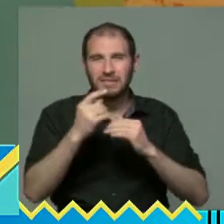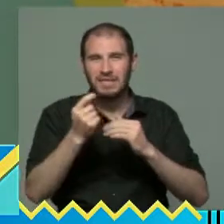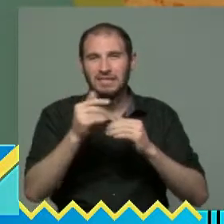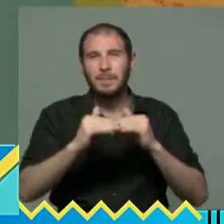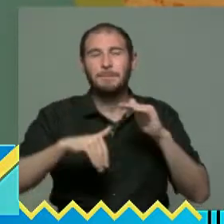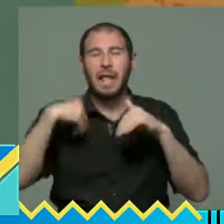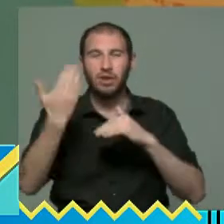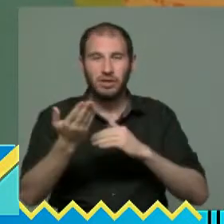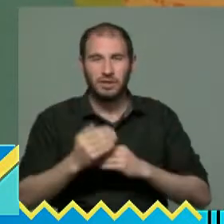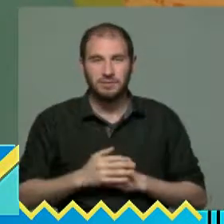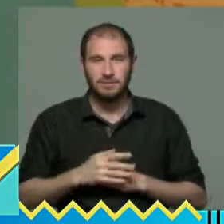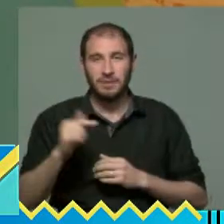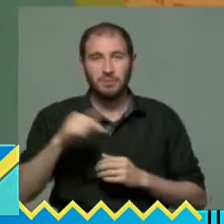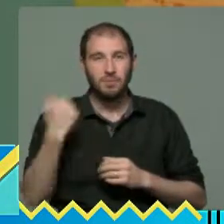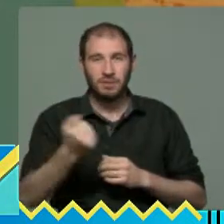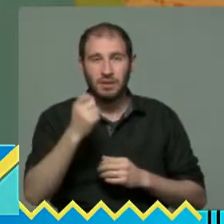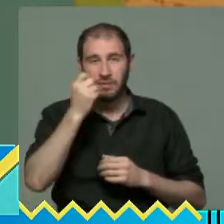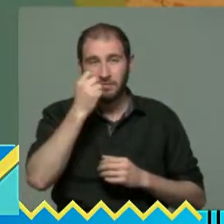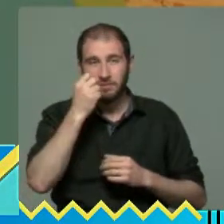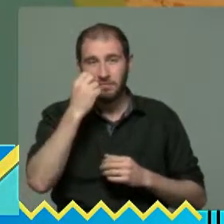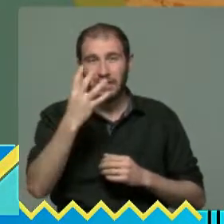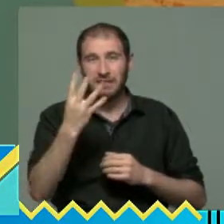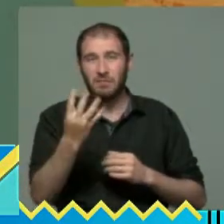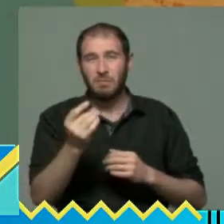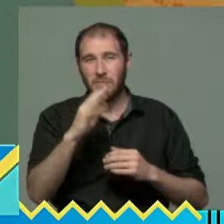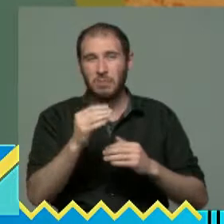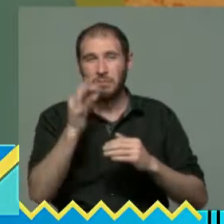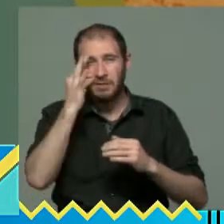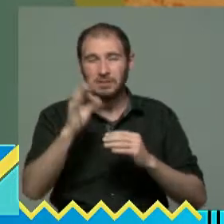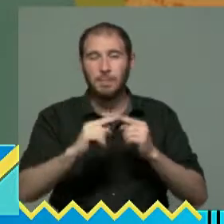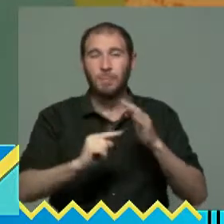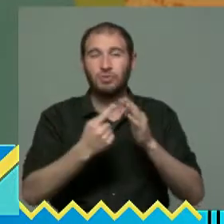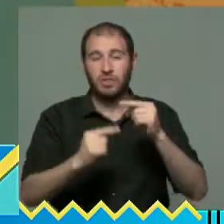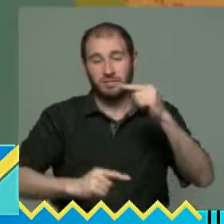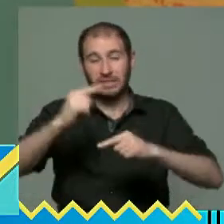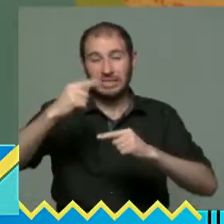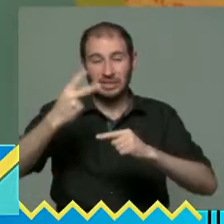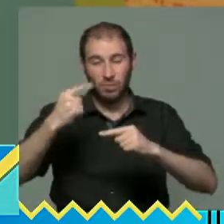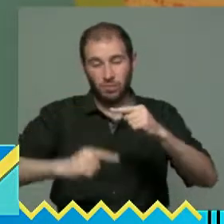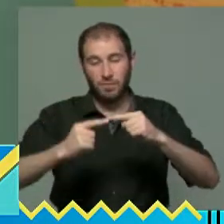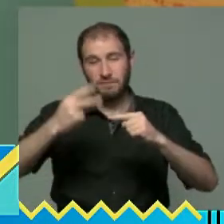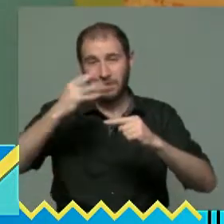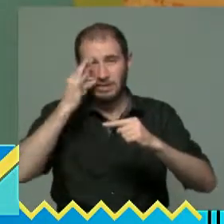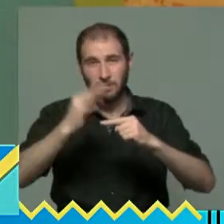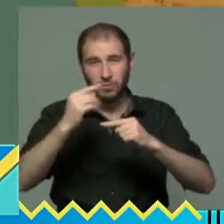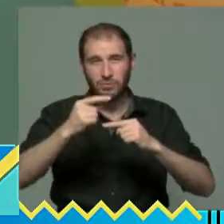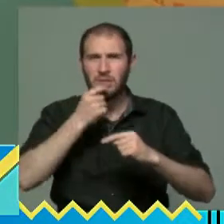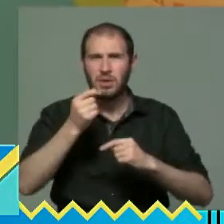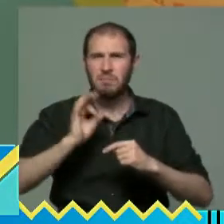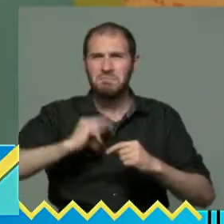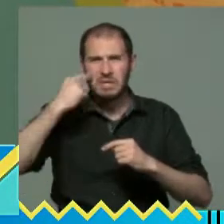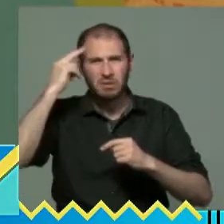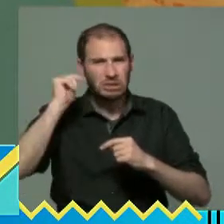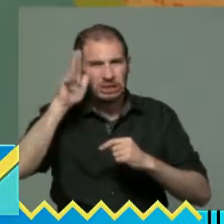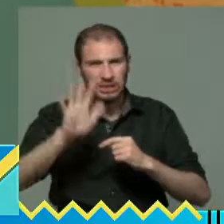Lo importante está en que sacó 20 y tantos puntos o 20 puntos de diferencia sobre el segundo. Claro. Eso no ocurría, que yo recuerdo, desde el 85. O